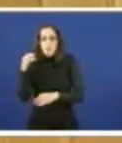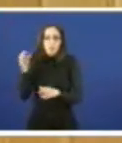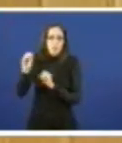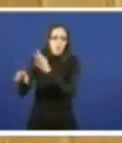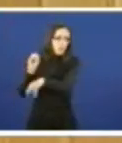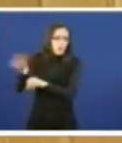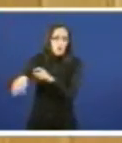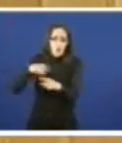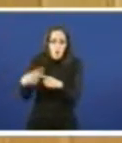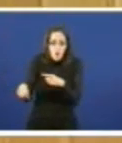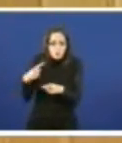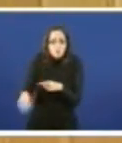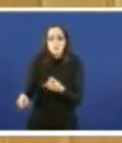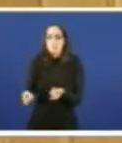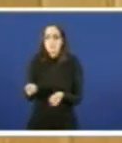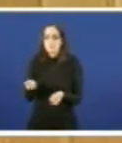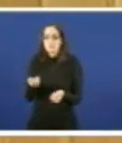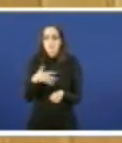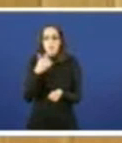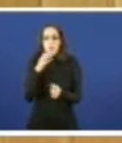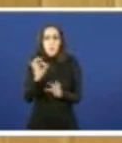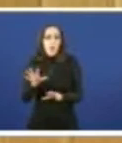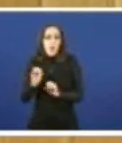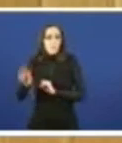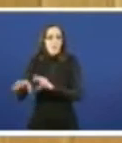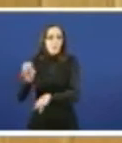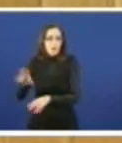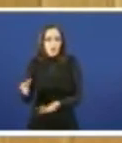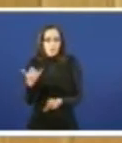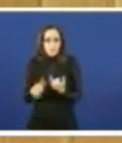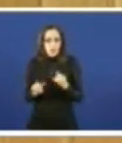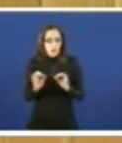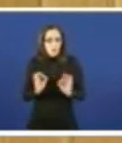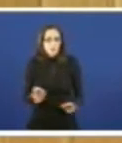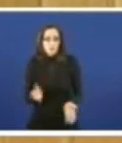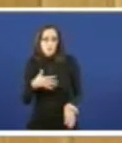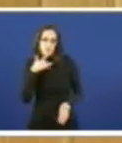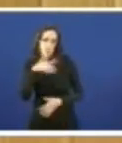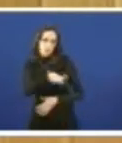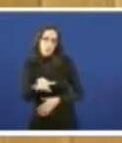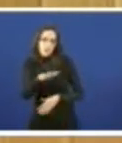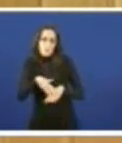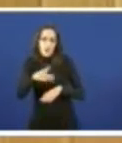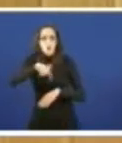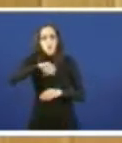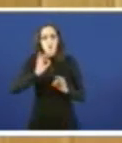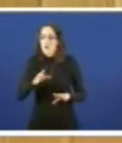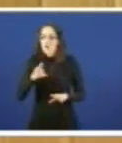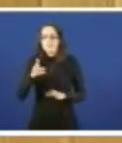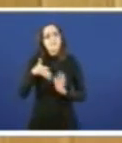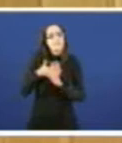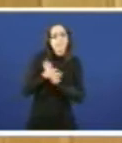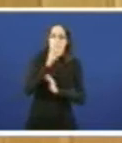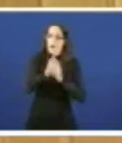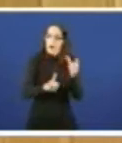digamos, deixadas como un almacén, e así atopamos exactamente este lugar que para nós, como sí que reclamamos nesta